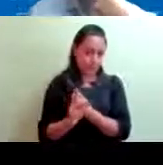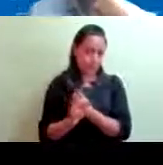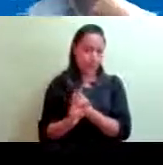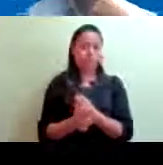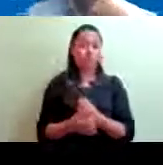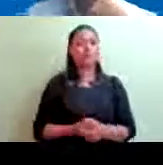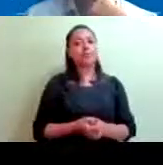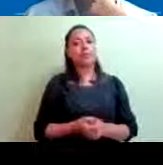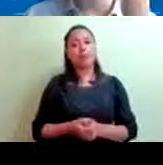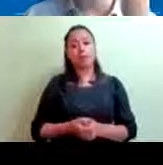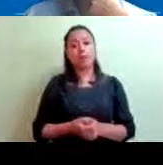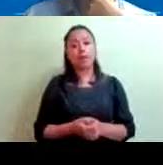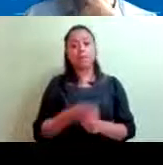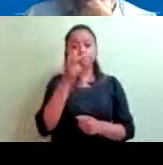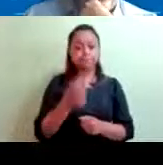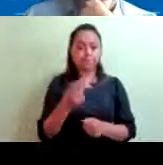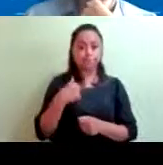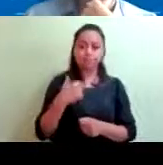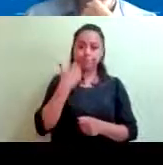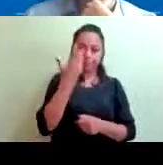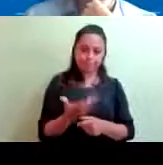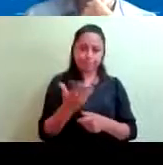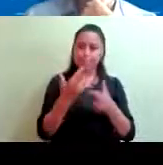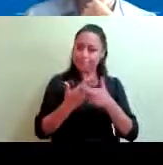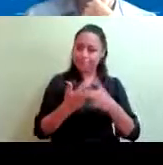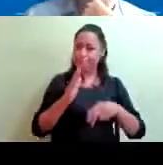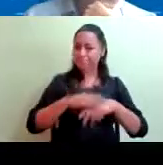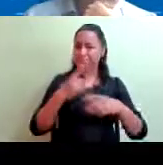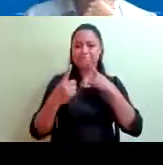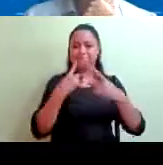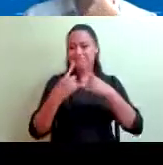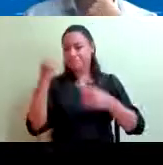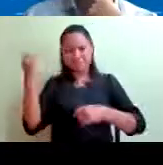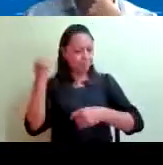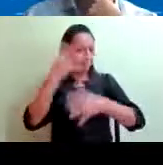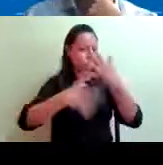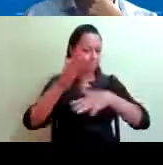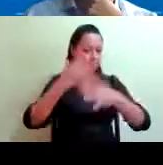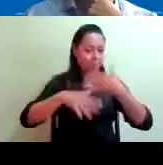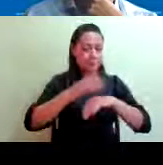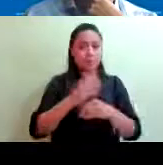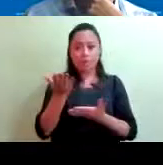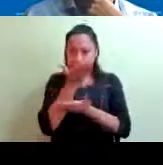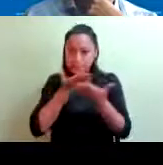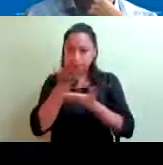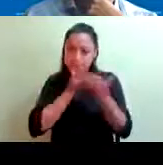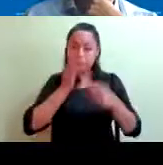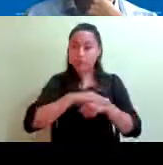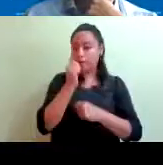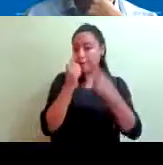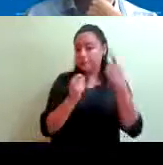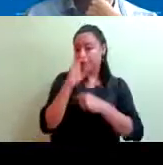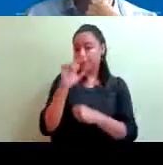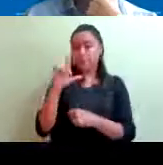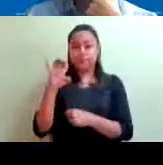Y para ello, tratando de enriquecer un poco el diálogo que hay sobre el tema de algunos elementos que